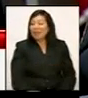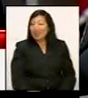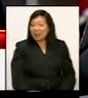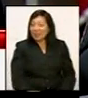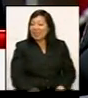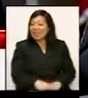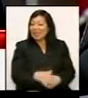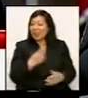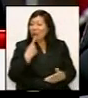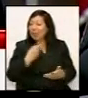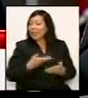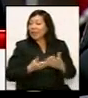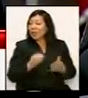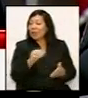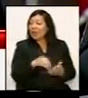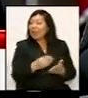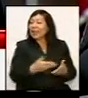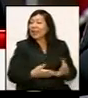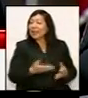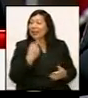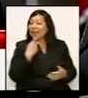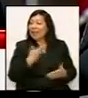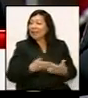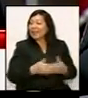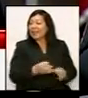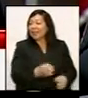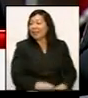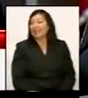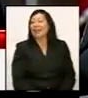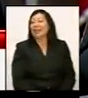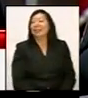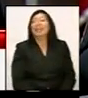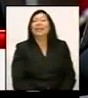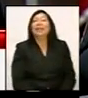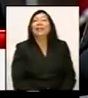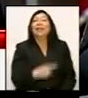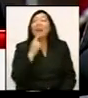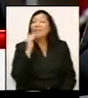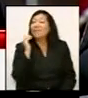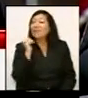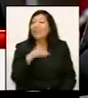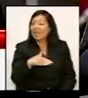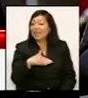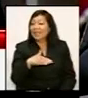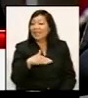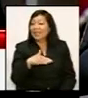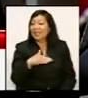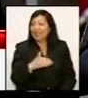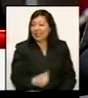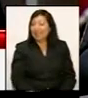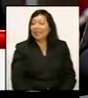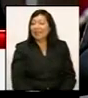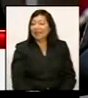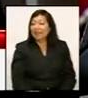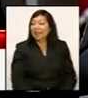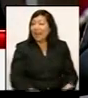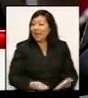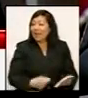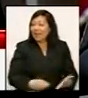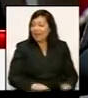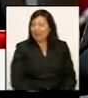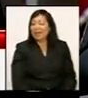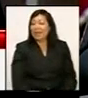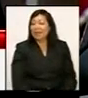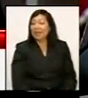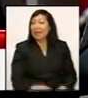de que el fundamento de la denuncia también establecía de que se habría falsificado la firma de un miembro